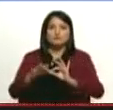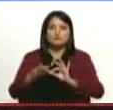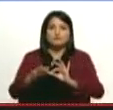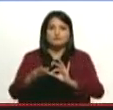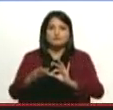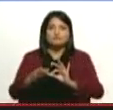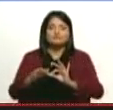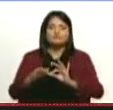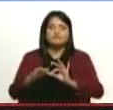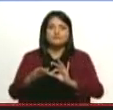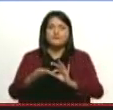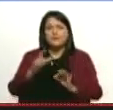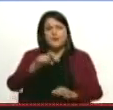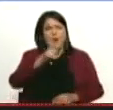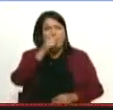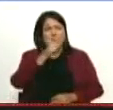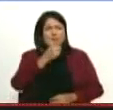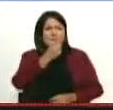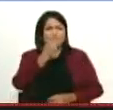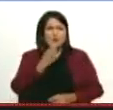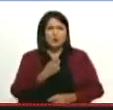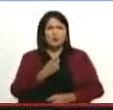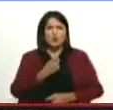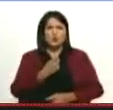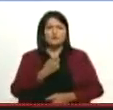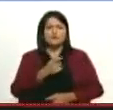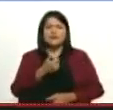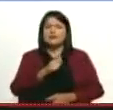Raúl me preguntó sobre el futuro